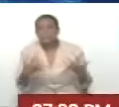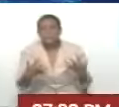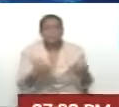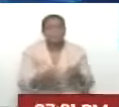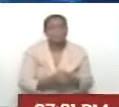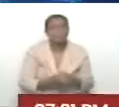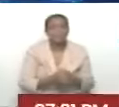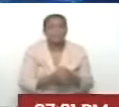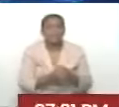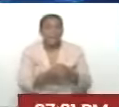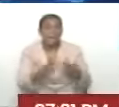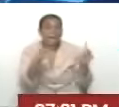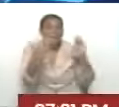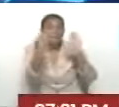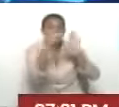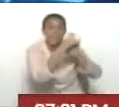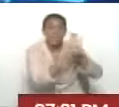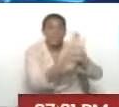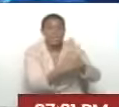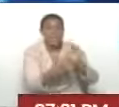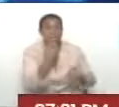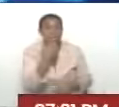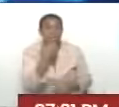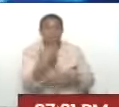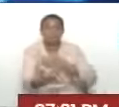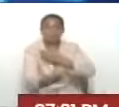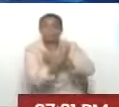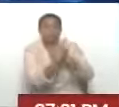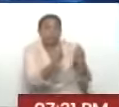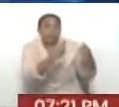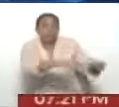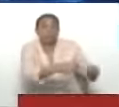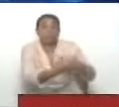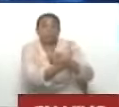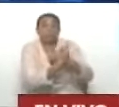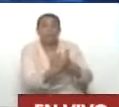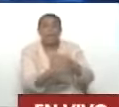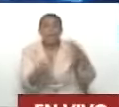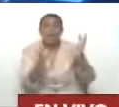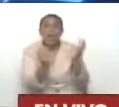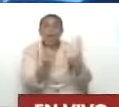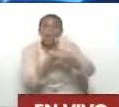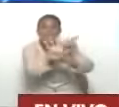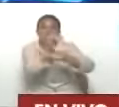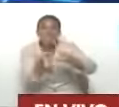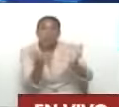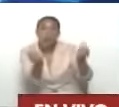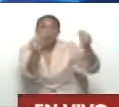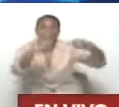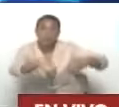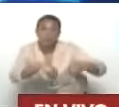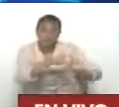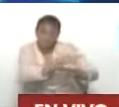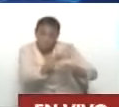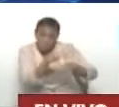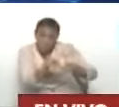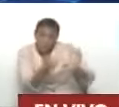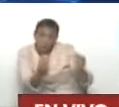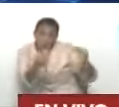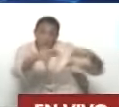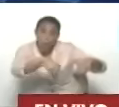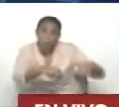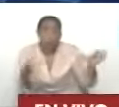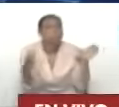sobre todo sobre las medidas coercitivas unilaterales criminales. Entonces, los cinco consensos me parece a mí que